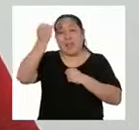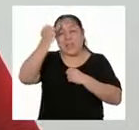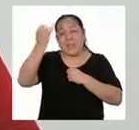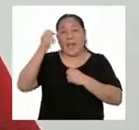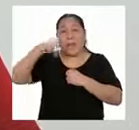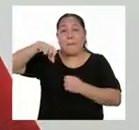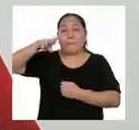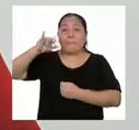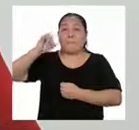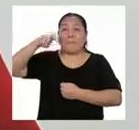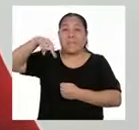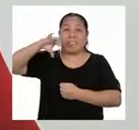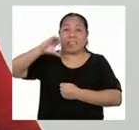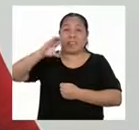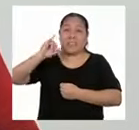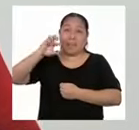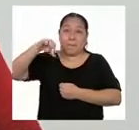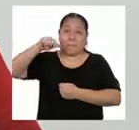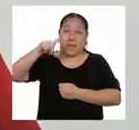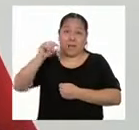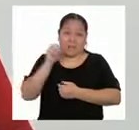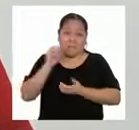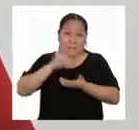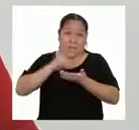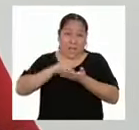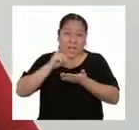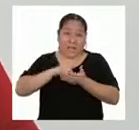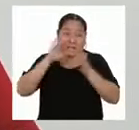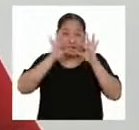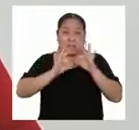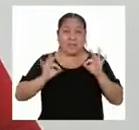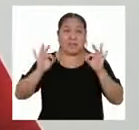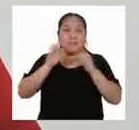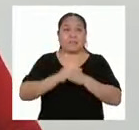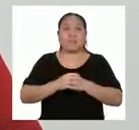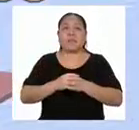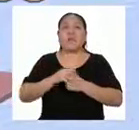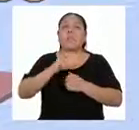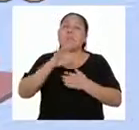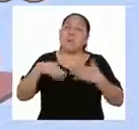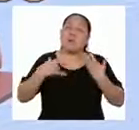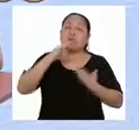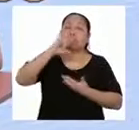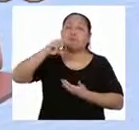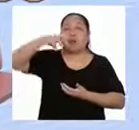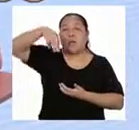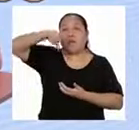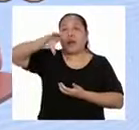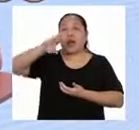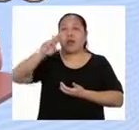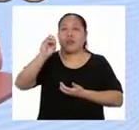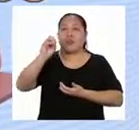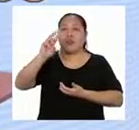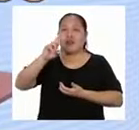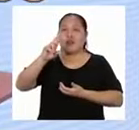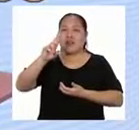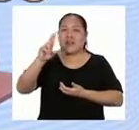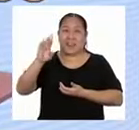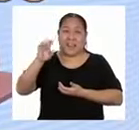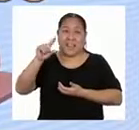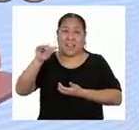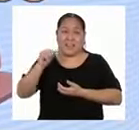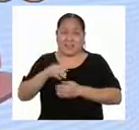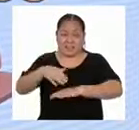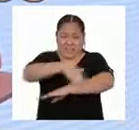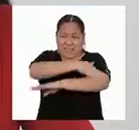ideas principales. Podemos usar las macro reglas. ¿Esas son reglas enormes?